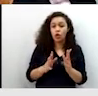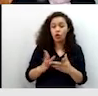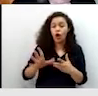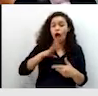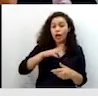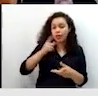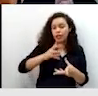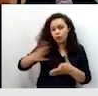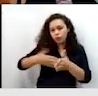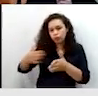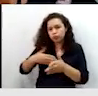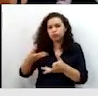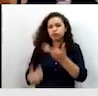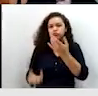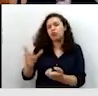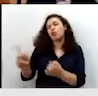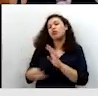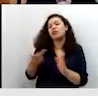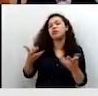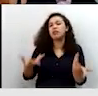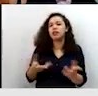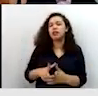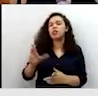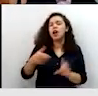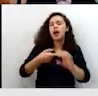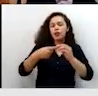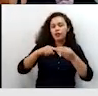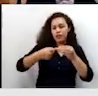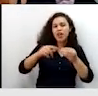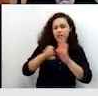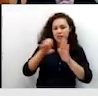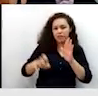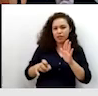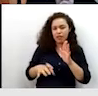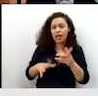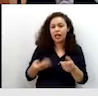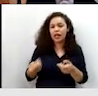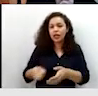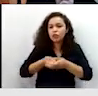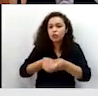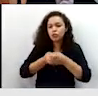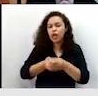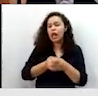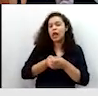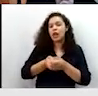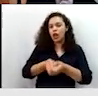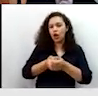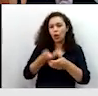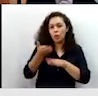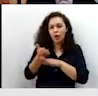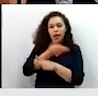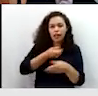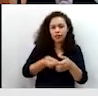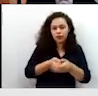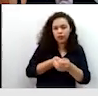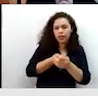ahí es donde muchos dicen, no, pues a lo mejor los frijolitos, hay que sazonarlos, es decir, es la